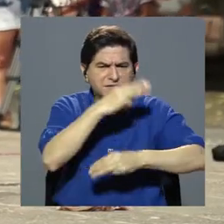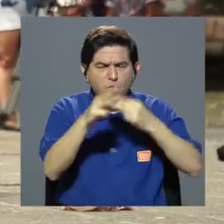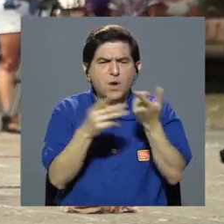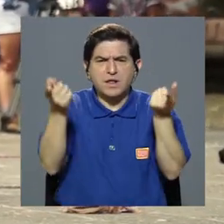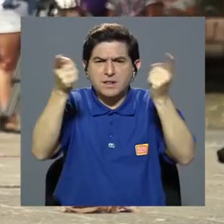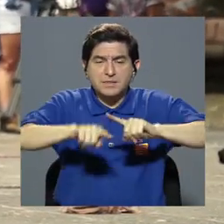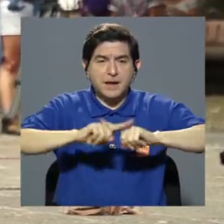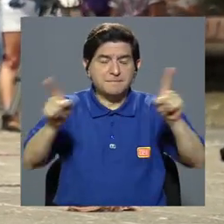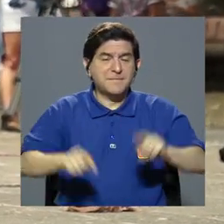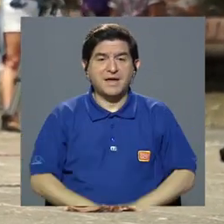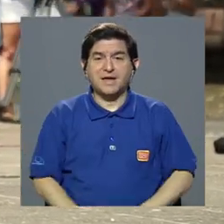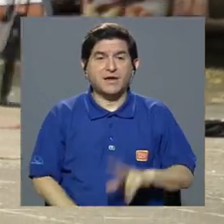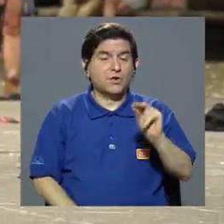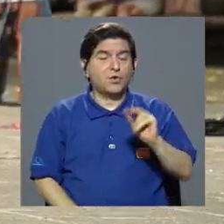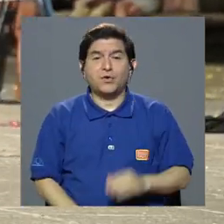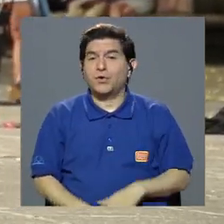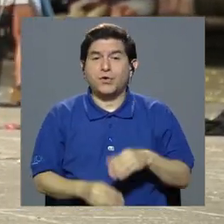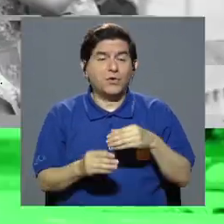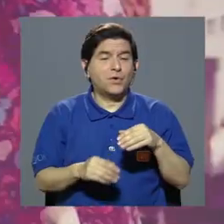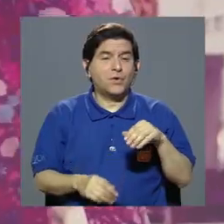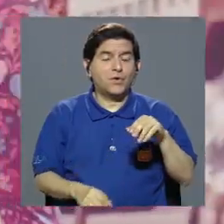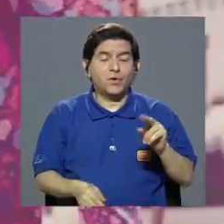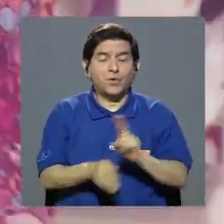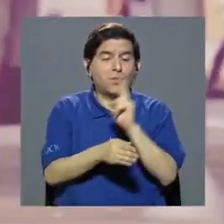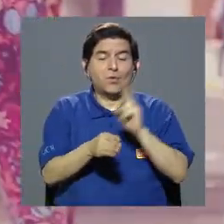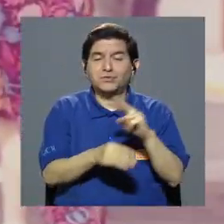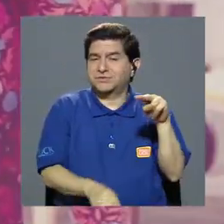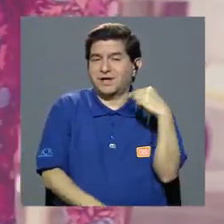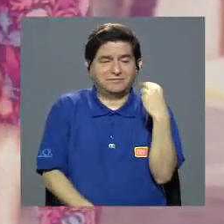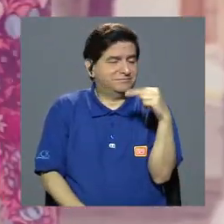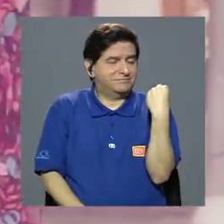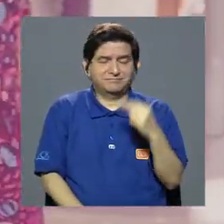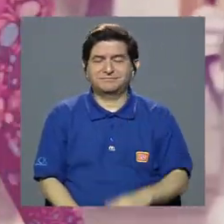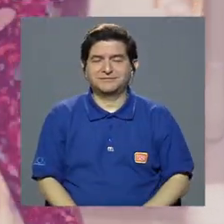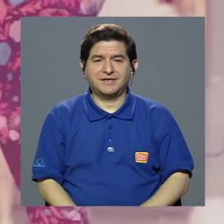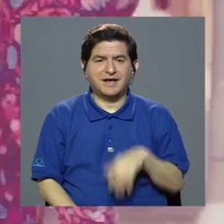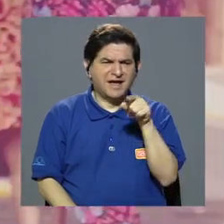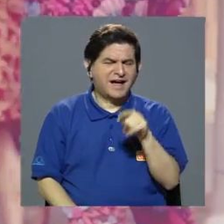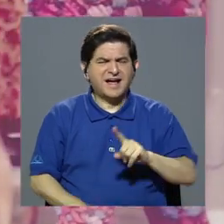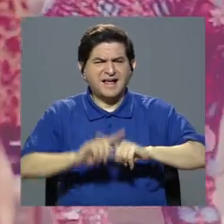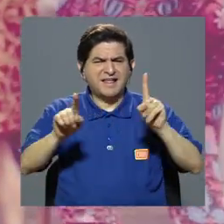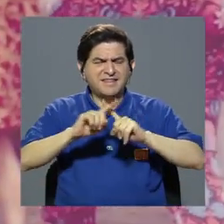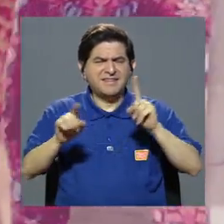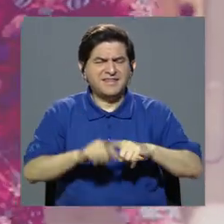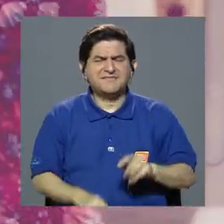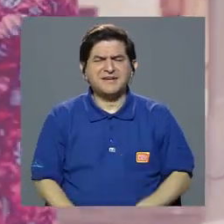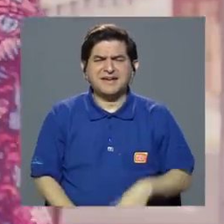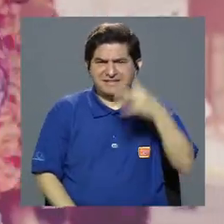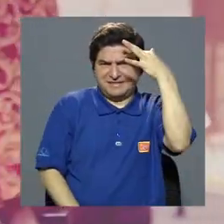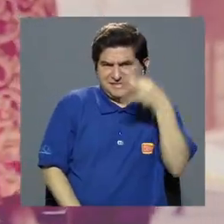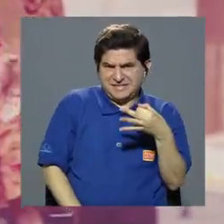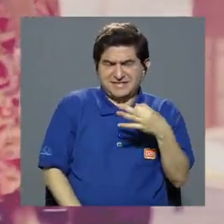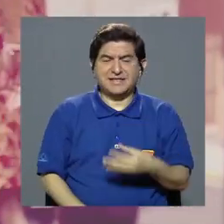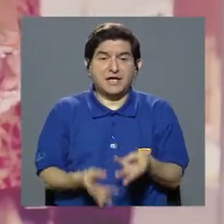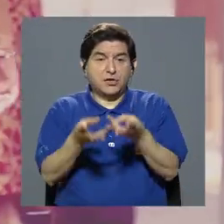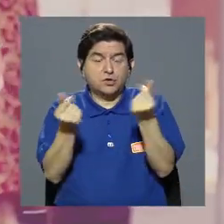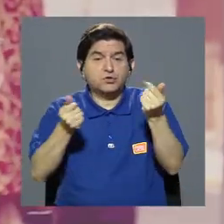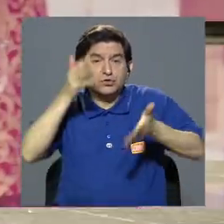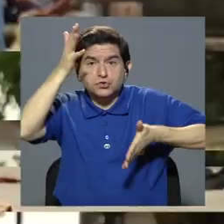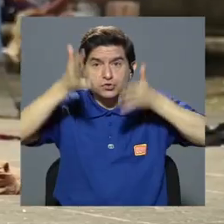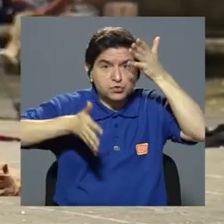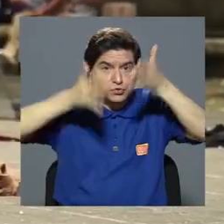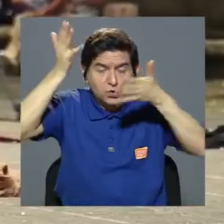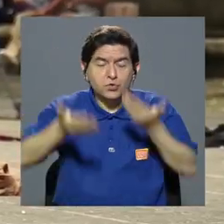en el mundo pero no consumen noticias verdad entonces hay como una serie de una serie cómo es que fans es verdad que ahí es donde la solución